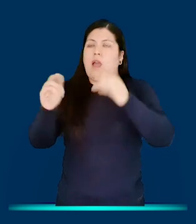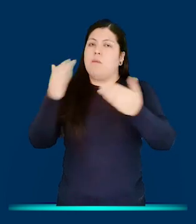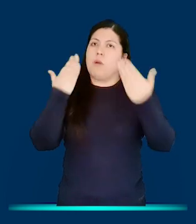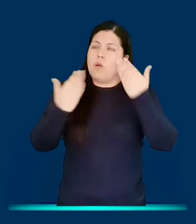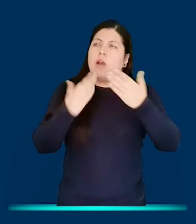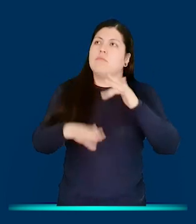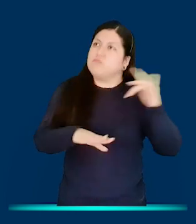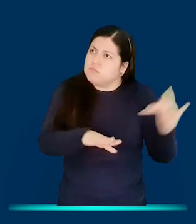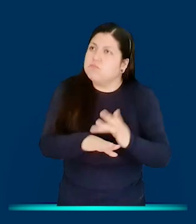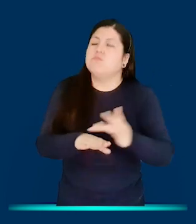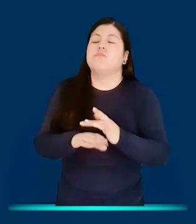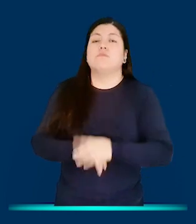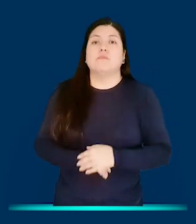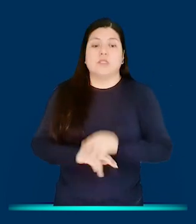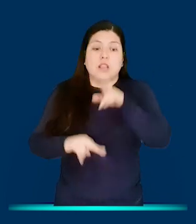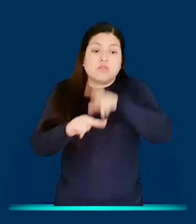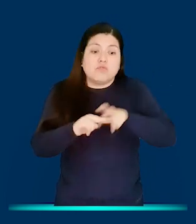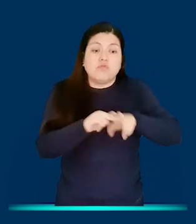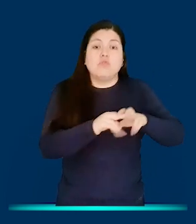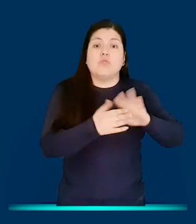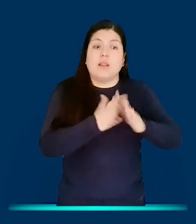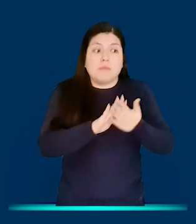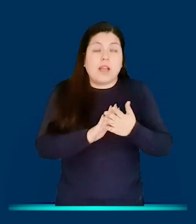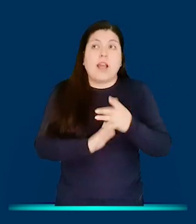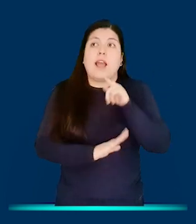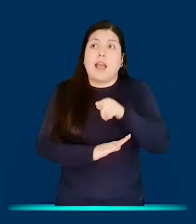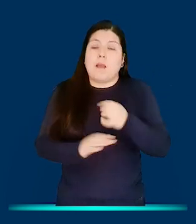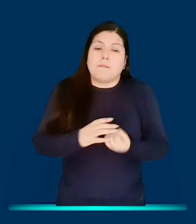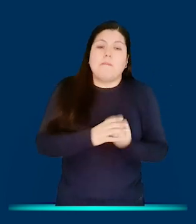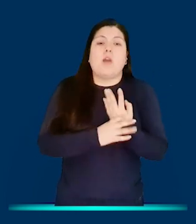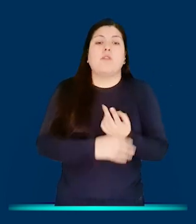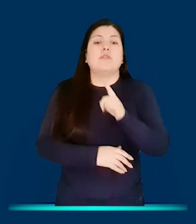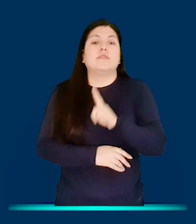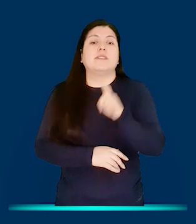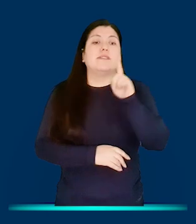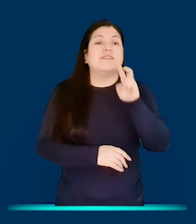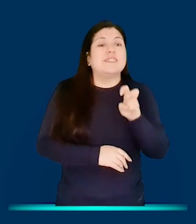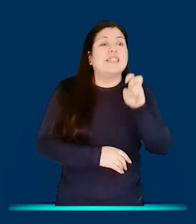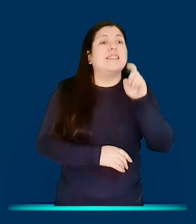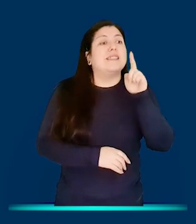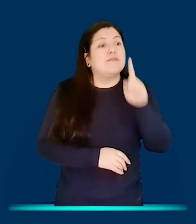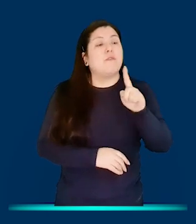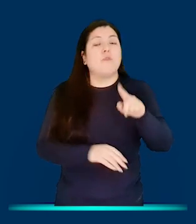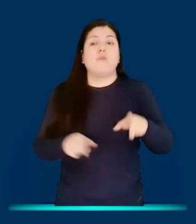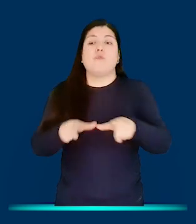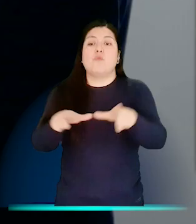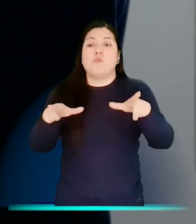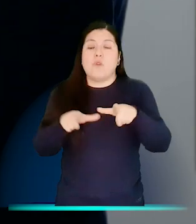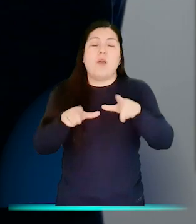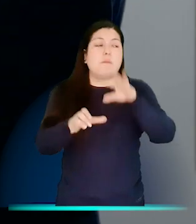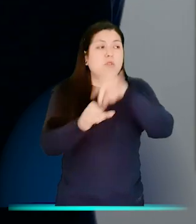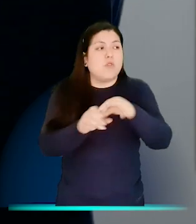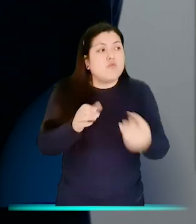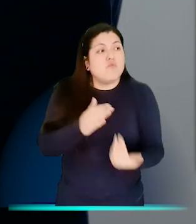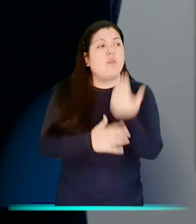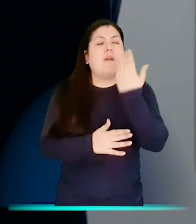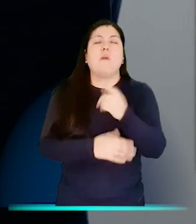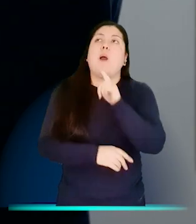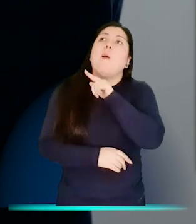participación, que es en la zona rural del país. Precisamente para las circunscripciones transitorias especiales de paz,